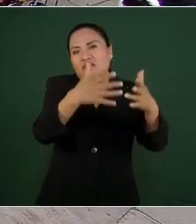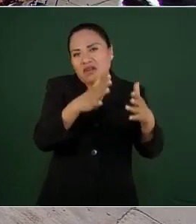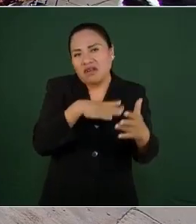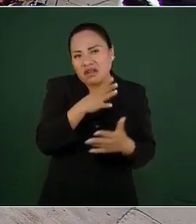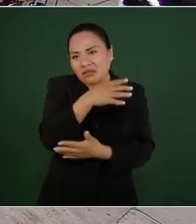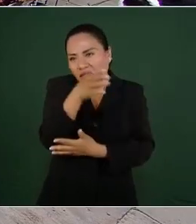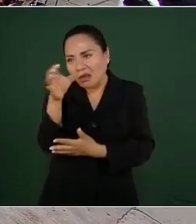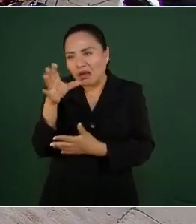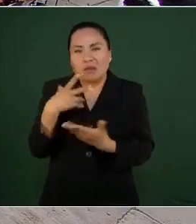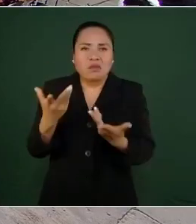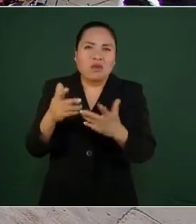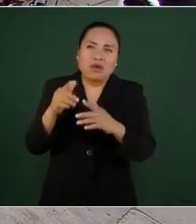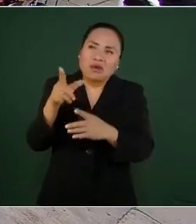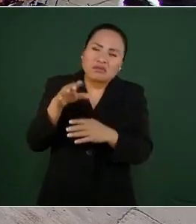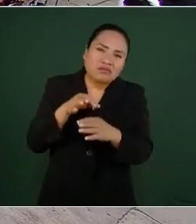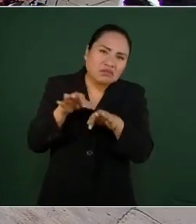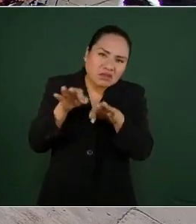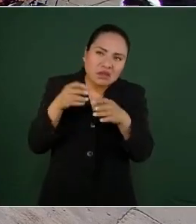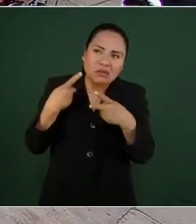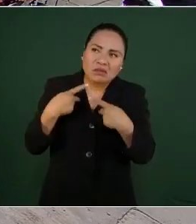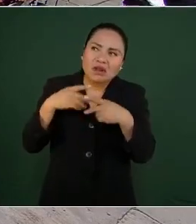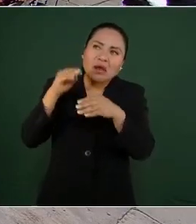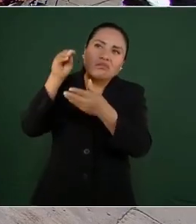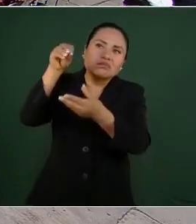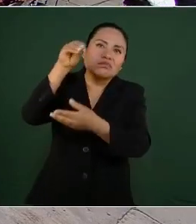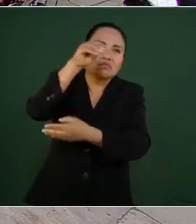cuarteles tenemos terminados?